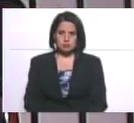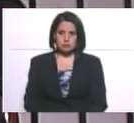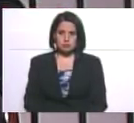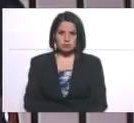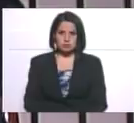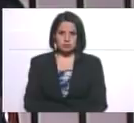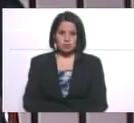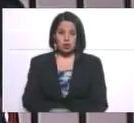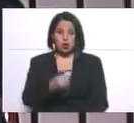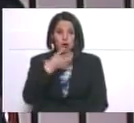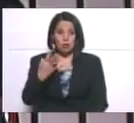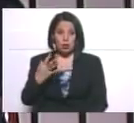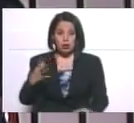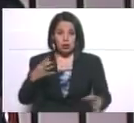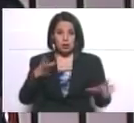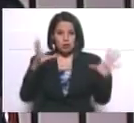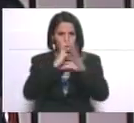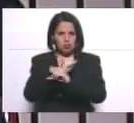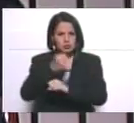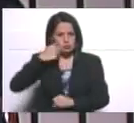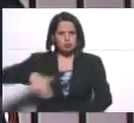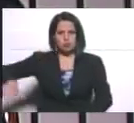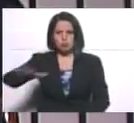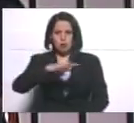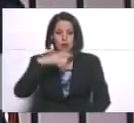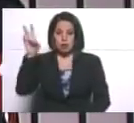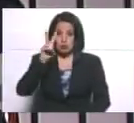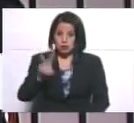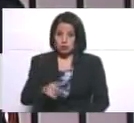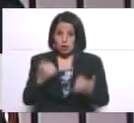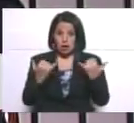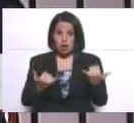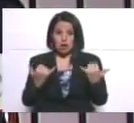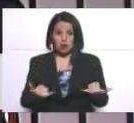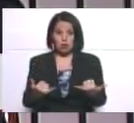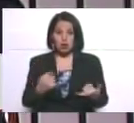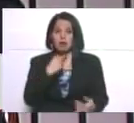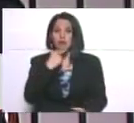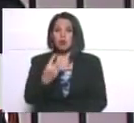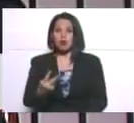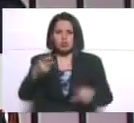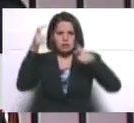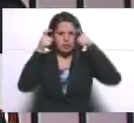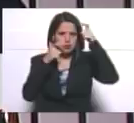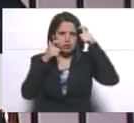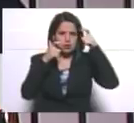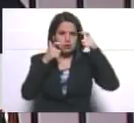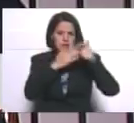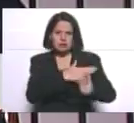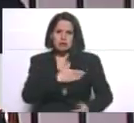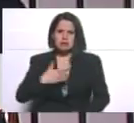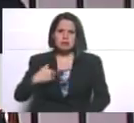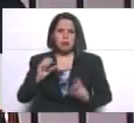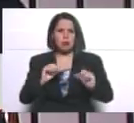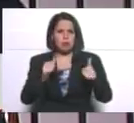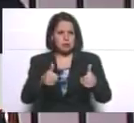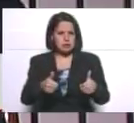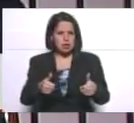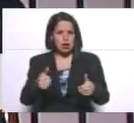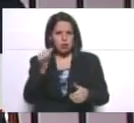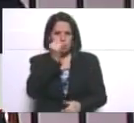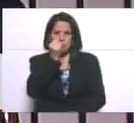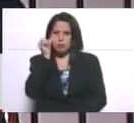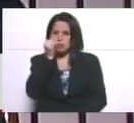Buenas noches, pueblo de Venezuela. Aquí estamos nuevamente, La Voz de Chávez. Quisimos comenzar con este video